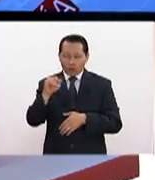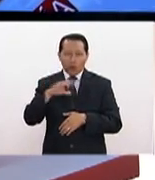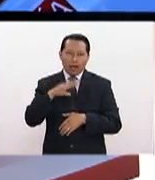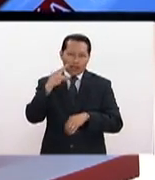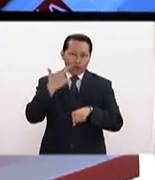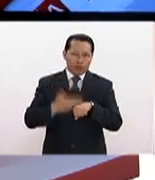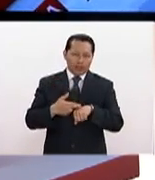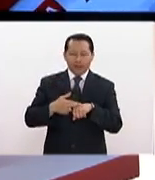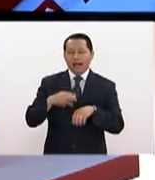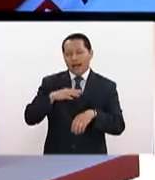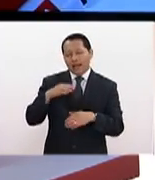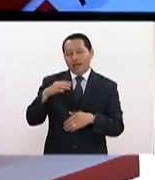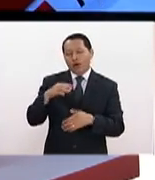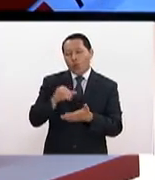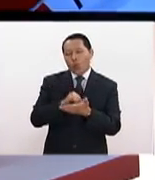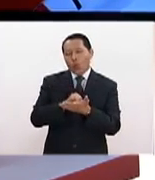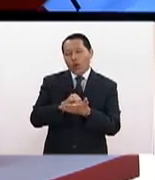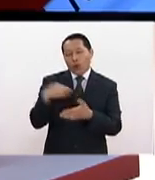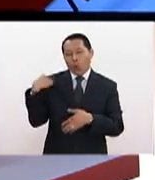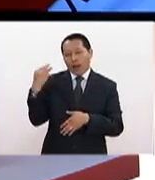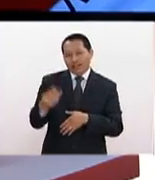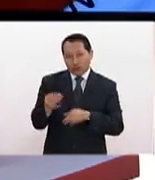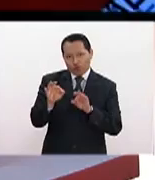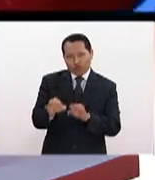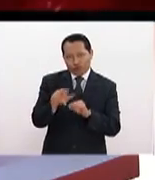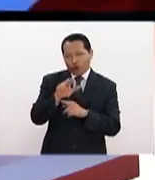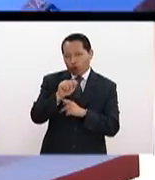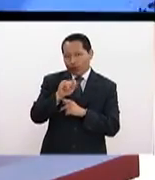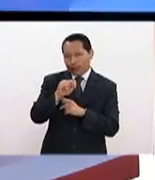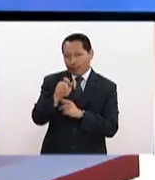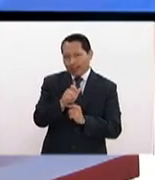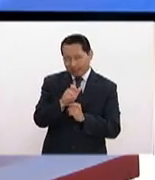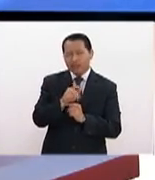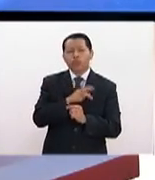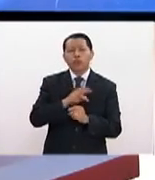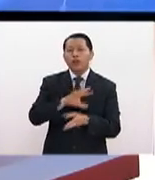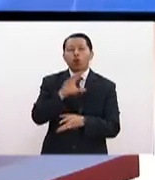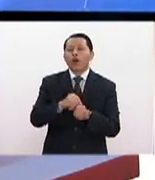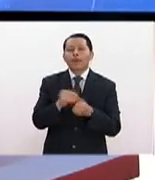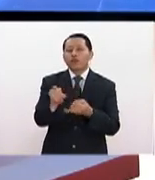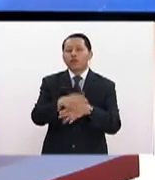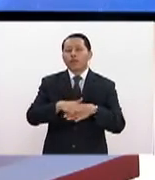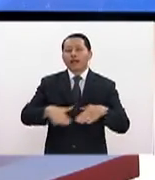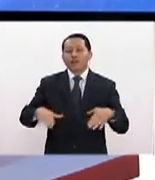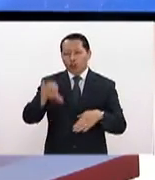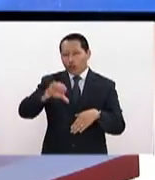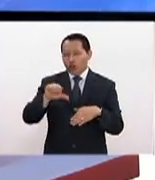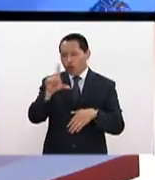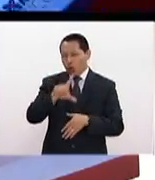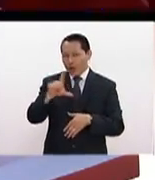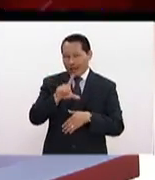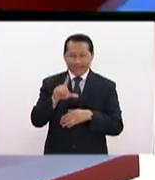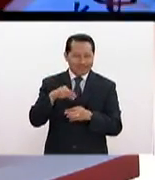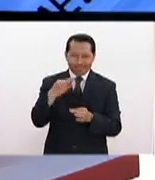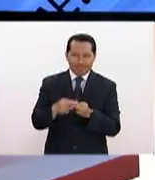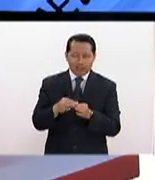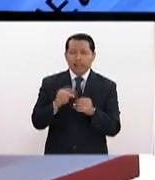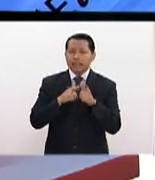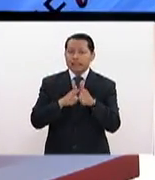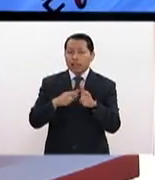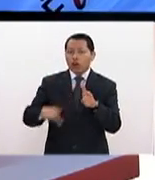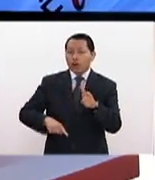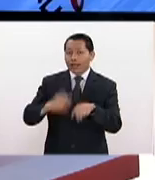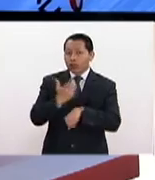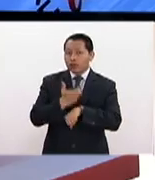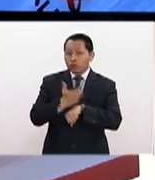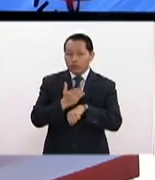en Washington y pues él nos tiene toda la información hasta el último minuto de este lunes que sigue el gobierno de los Estados